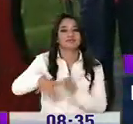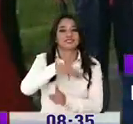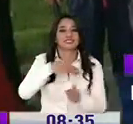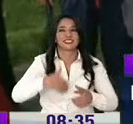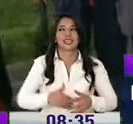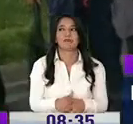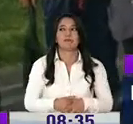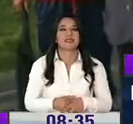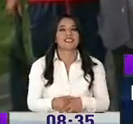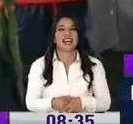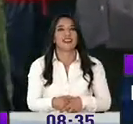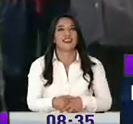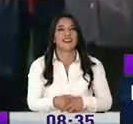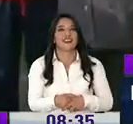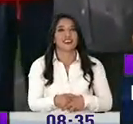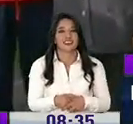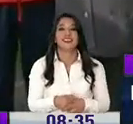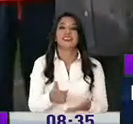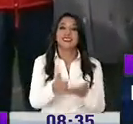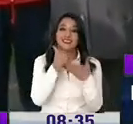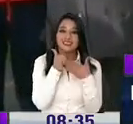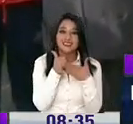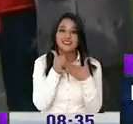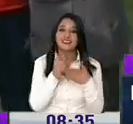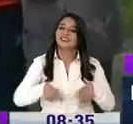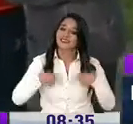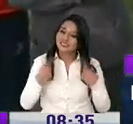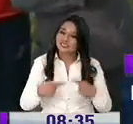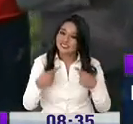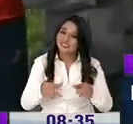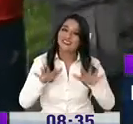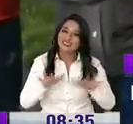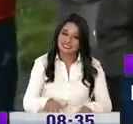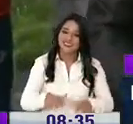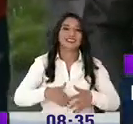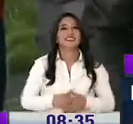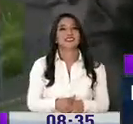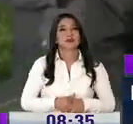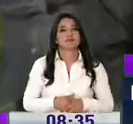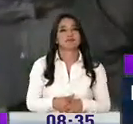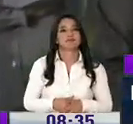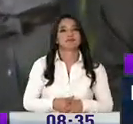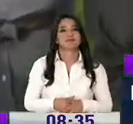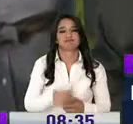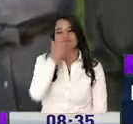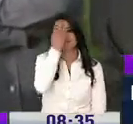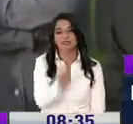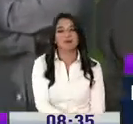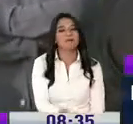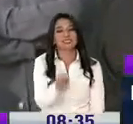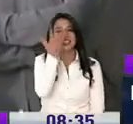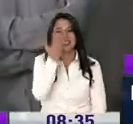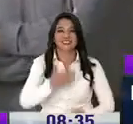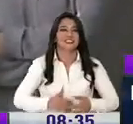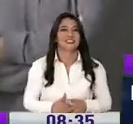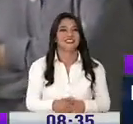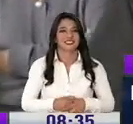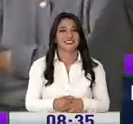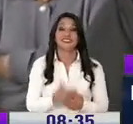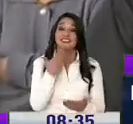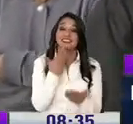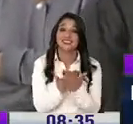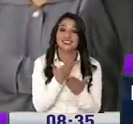su nombre y cuál es el malestar que ustedes tienen día a día aquí en este lugar. Claro, sí, buenos días, mi nombre es Luis Boada, pues muchas